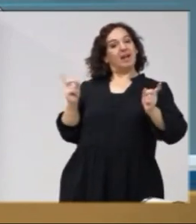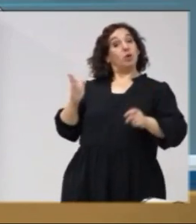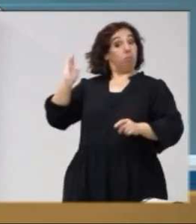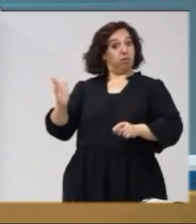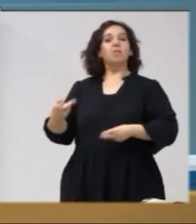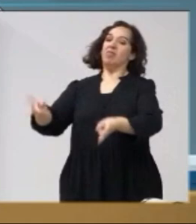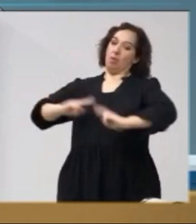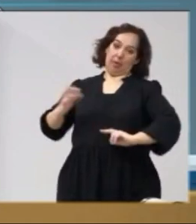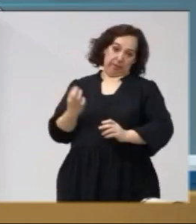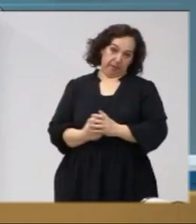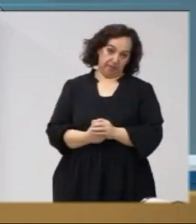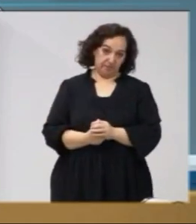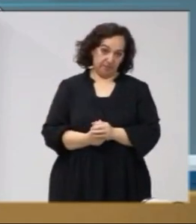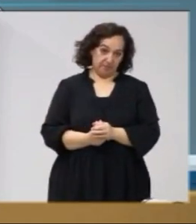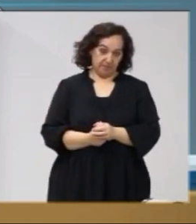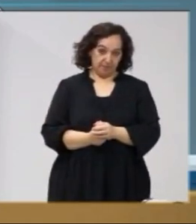condenado.